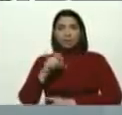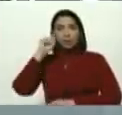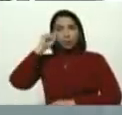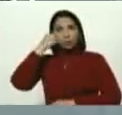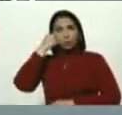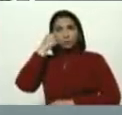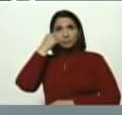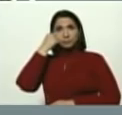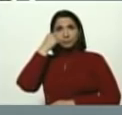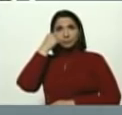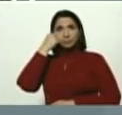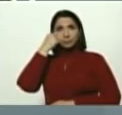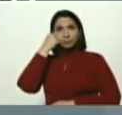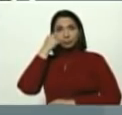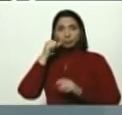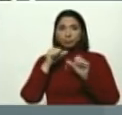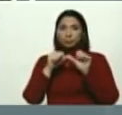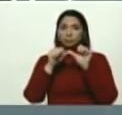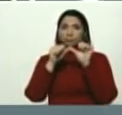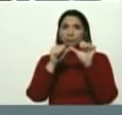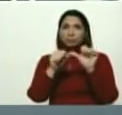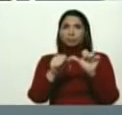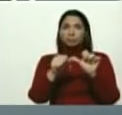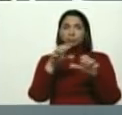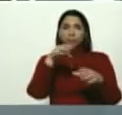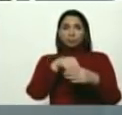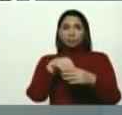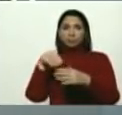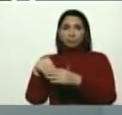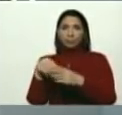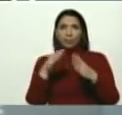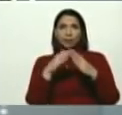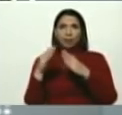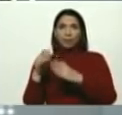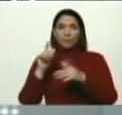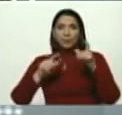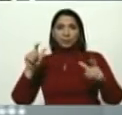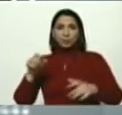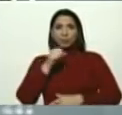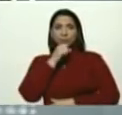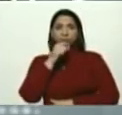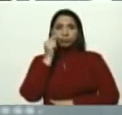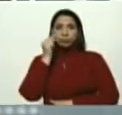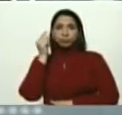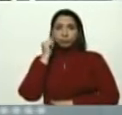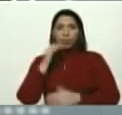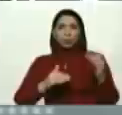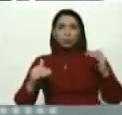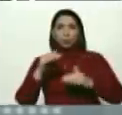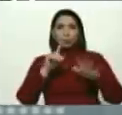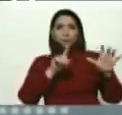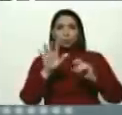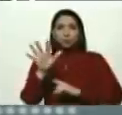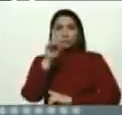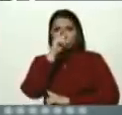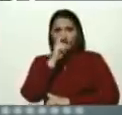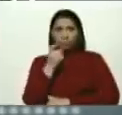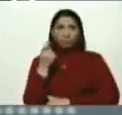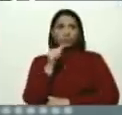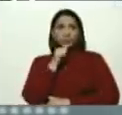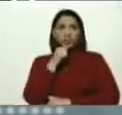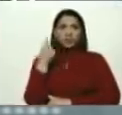recordar que se mantienen en casa las personas adultas mayores de 65 años, quienes tienen Correcto.